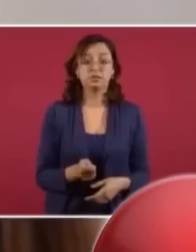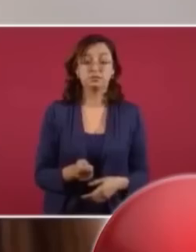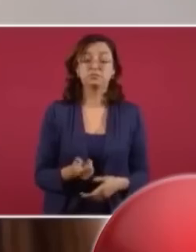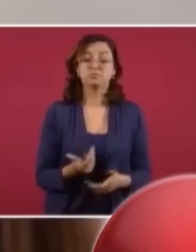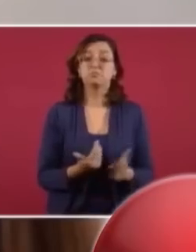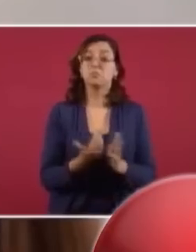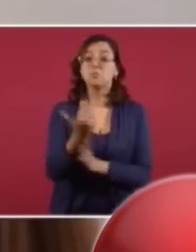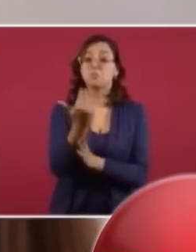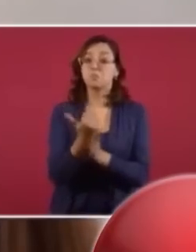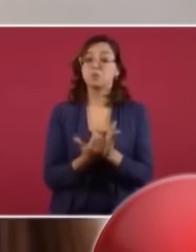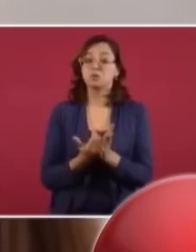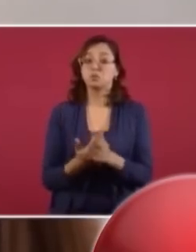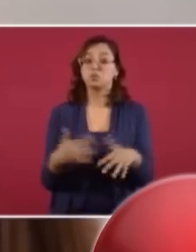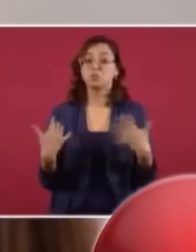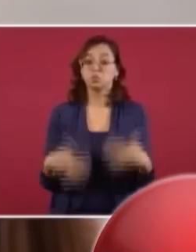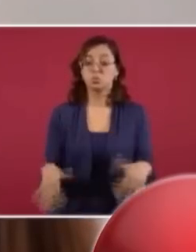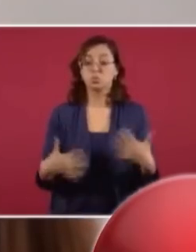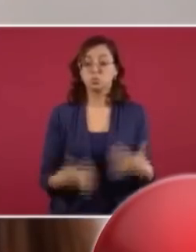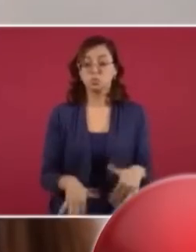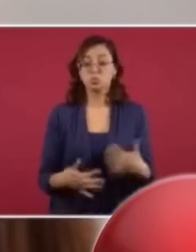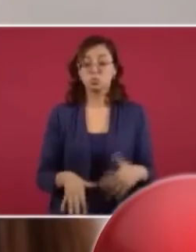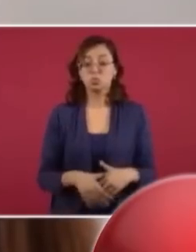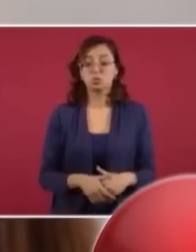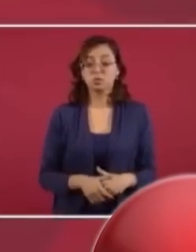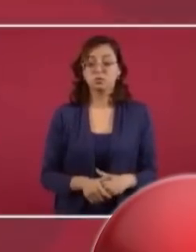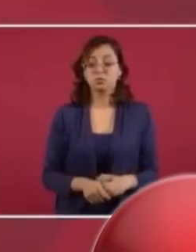considerable. Se está manejando